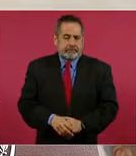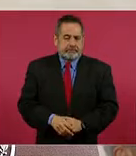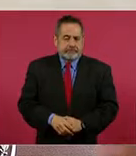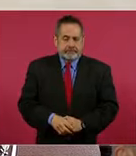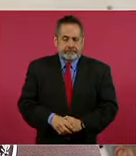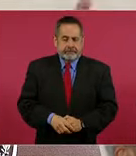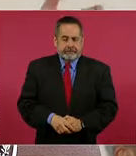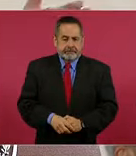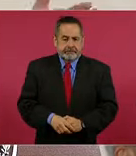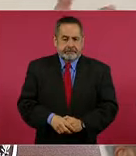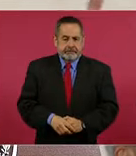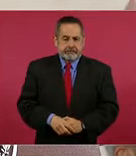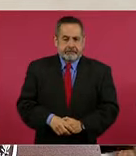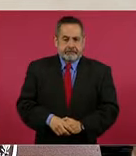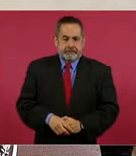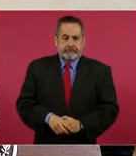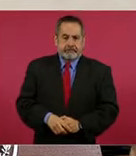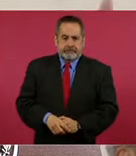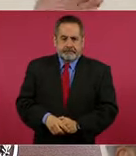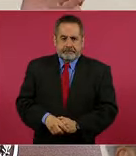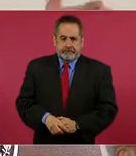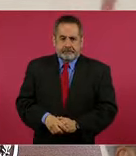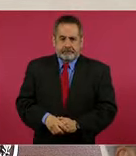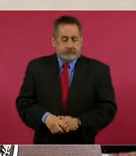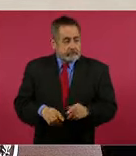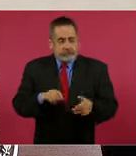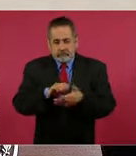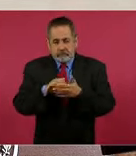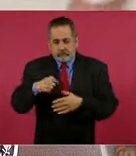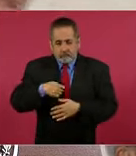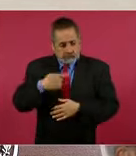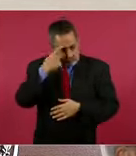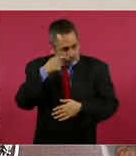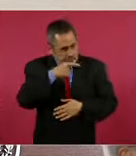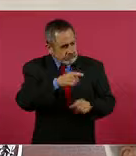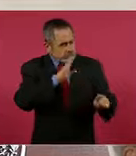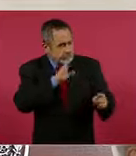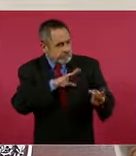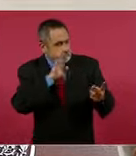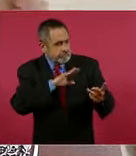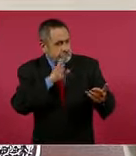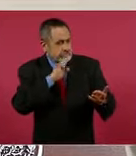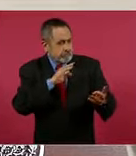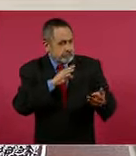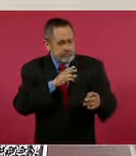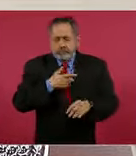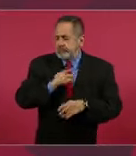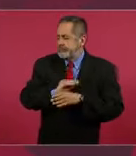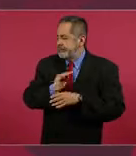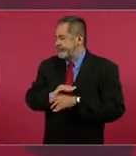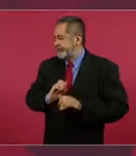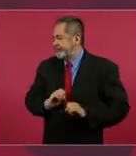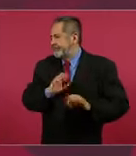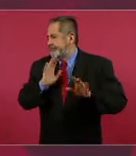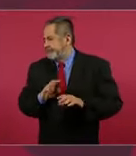porque si uno sabe que se está cometiendo un delito,